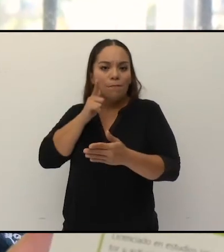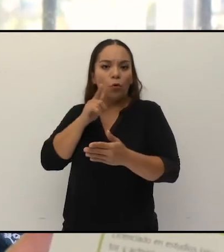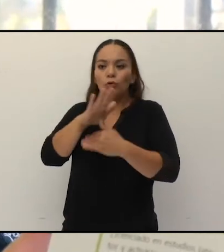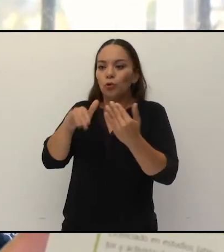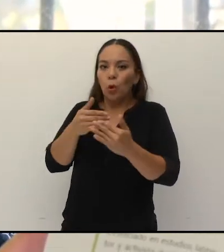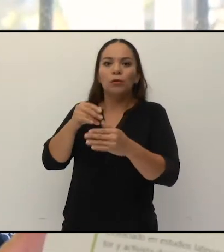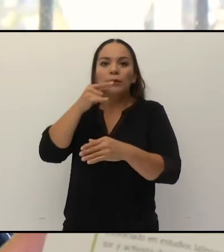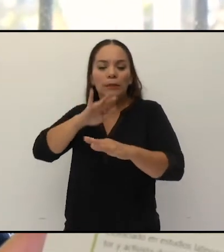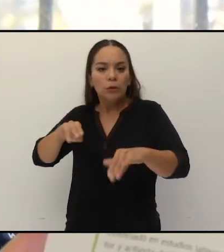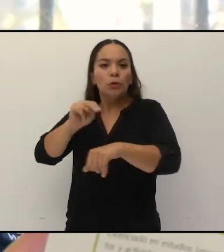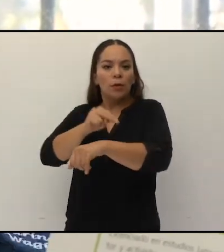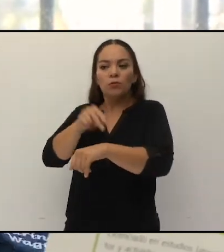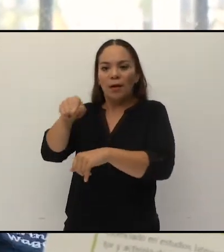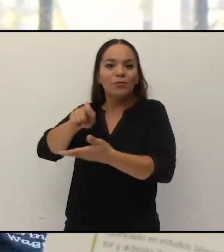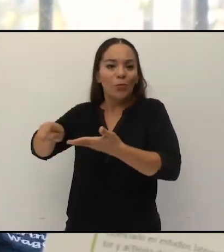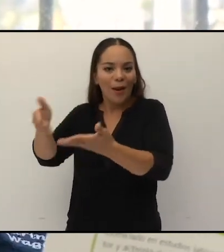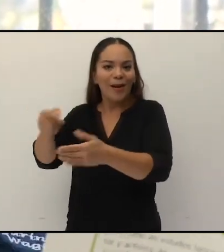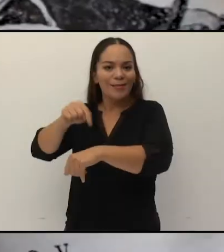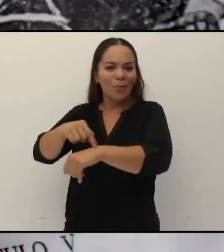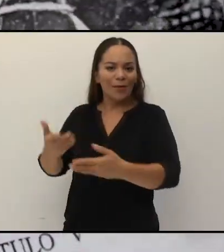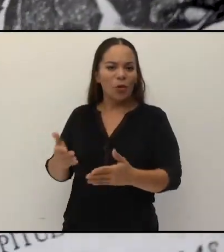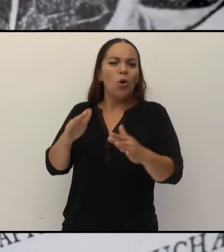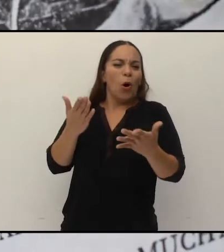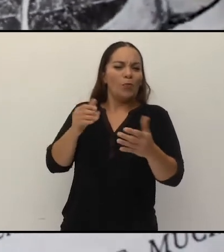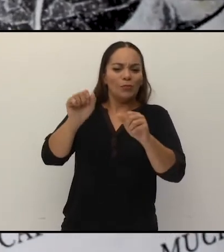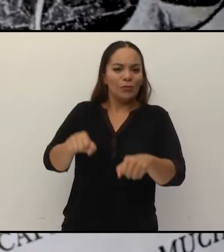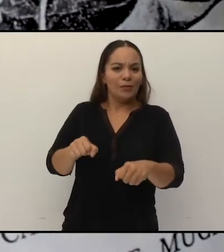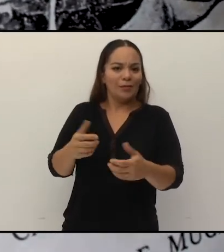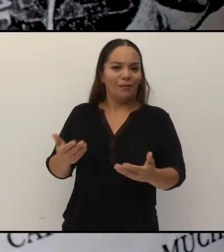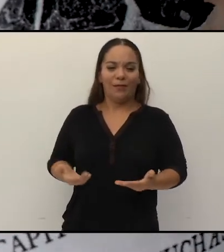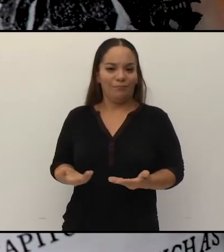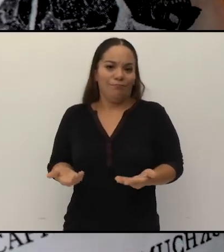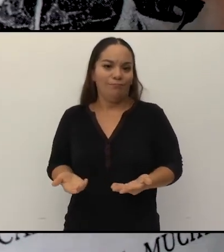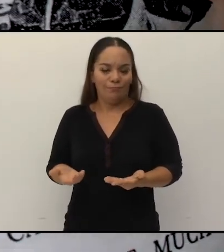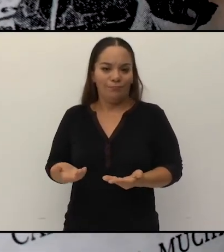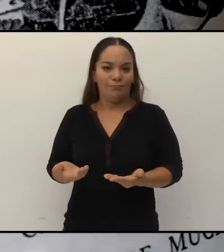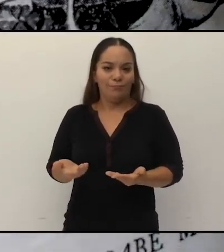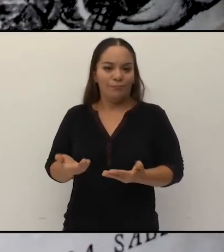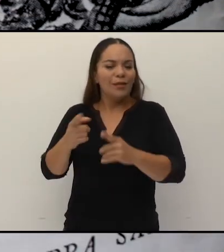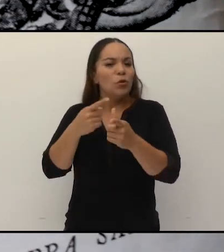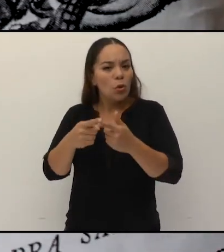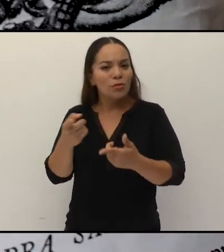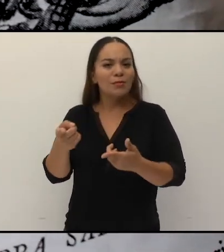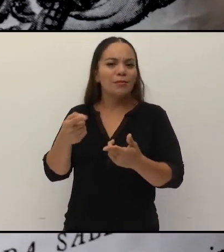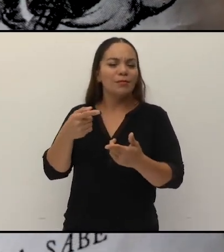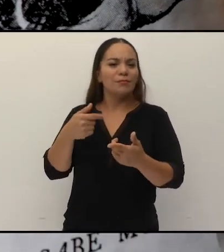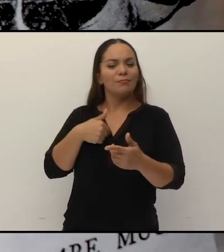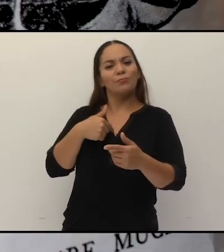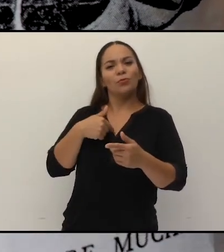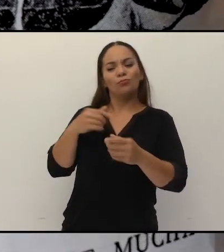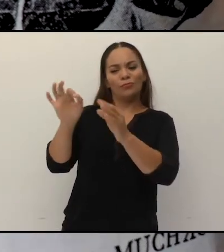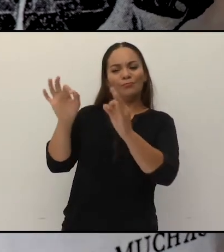no estar en la escuela en esa etapa. ¿Cómo que no había gente blanca ahí? Entonces